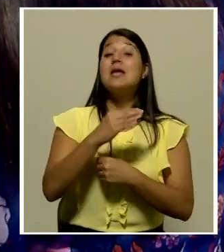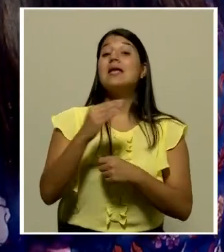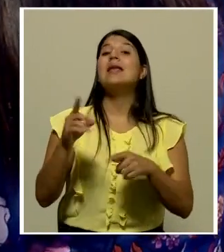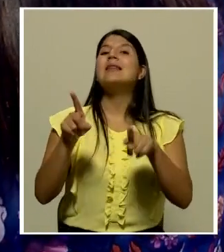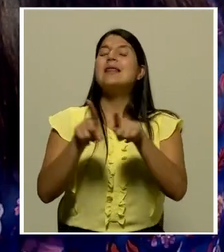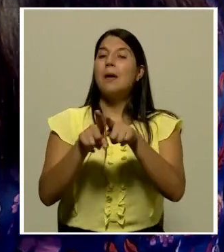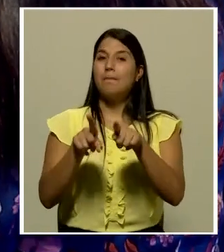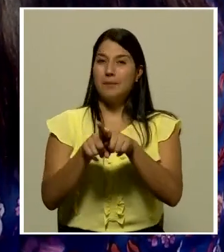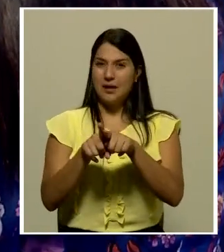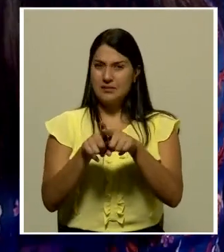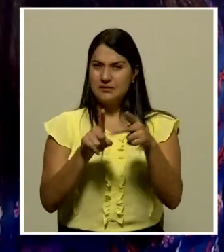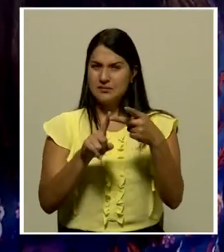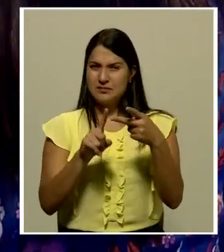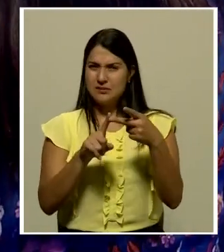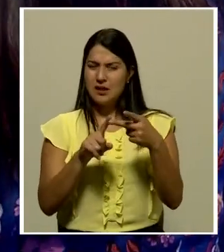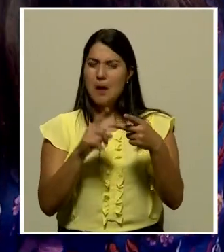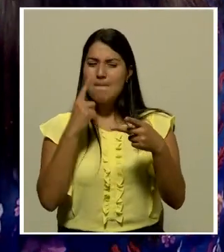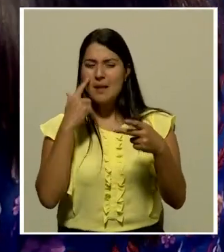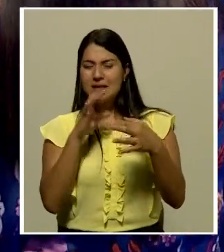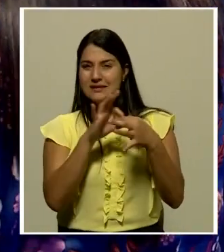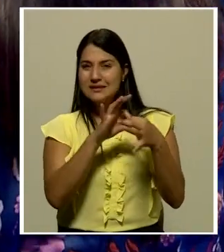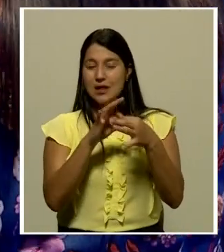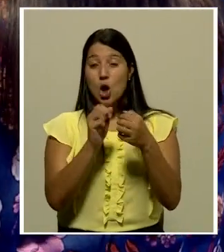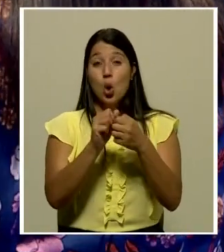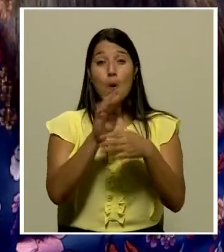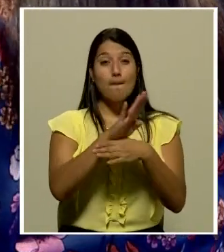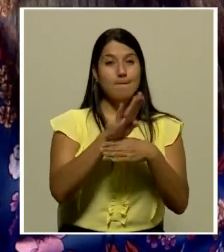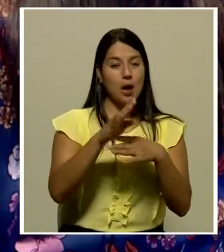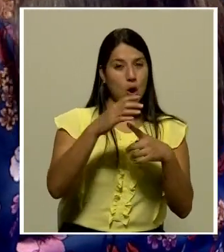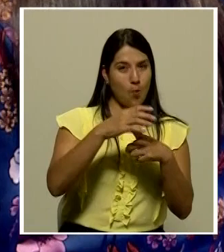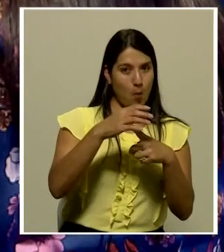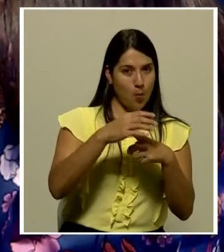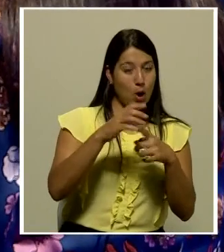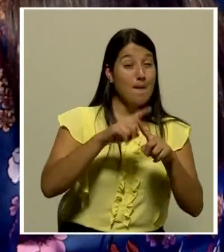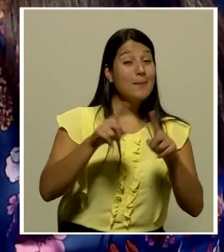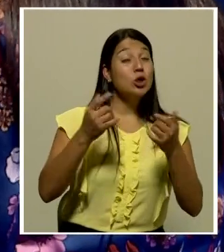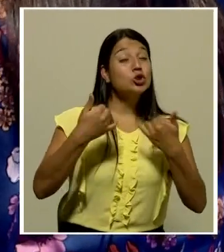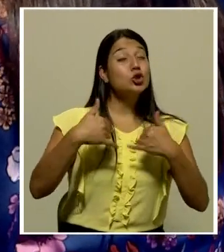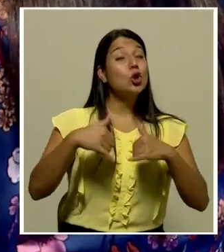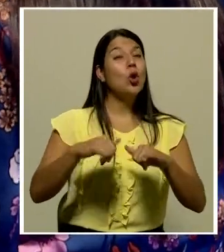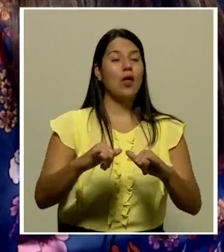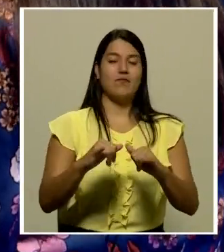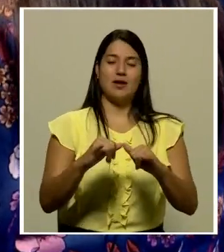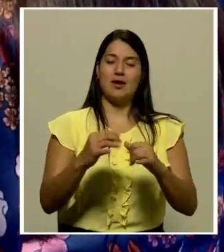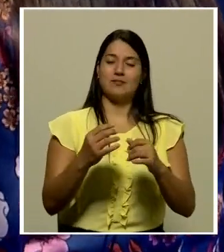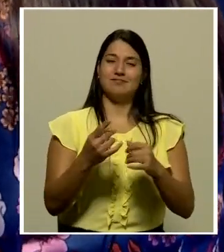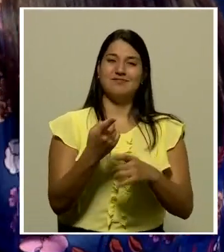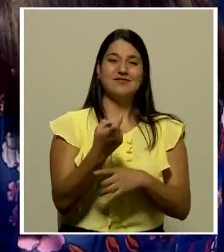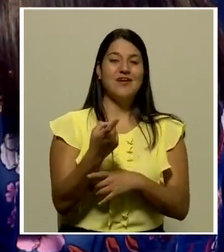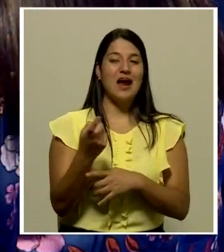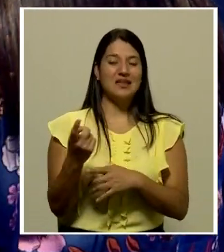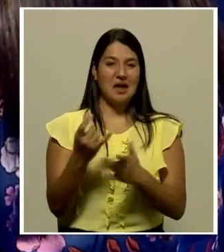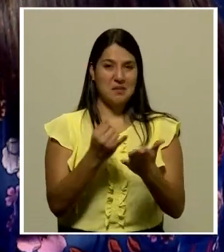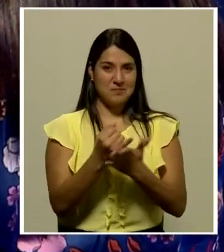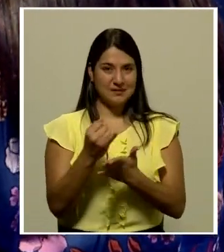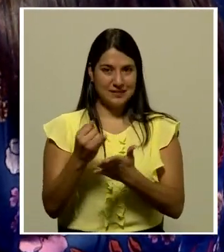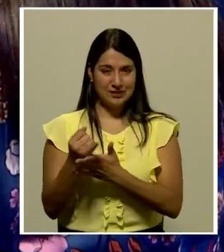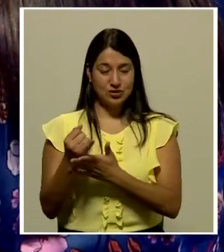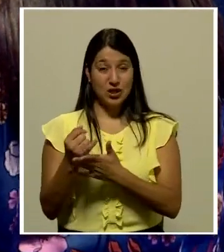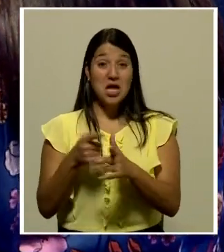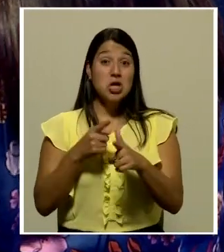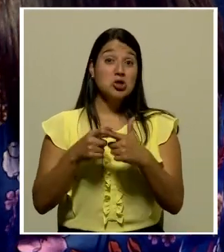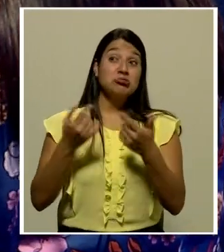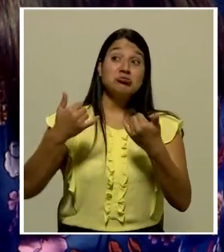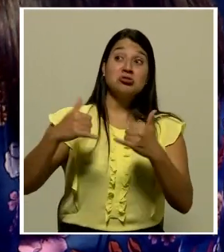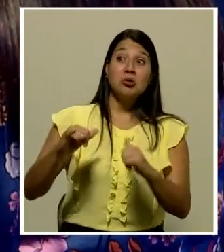Banco Popular, pero están pendientes varias de esos casos que se abrieron. Entonces creo que sí hay mucha expectativa